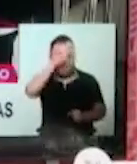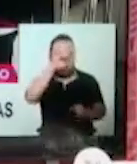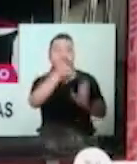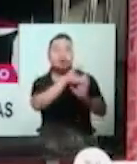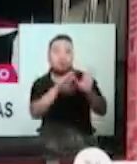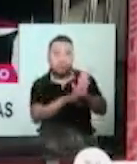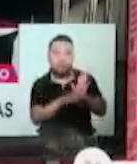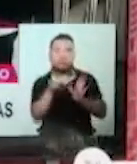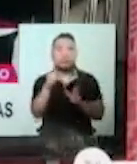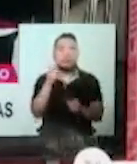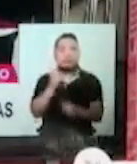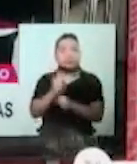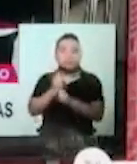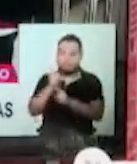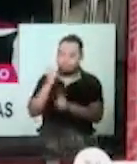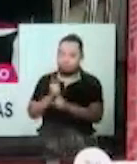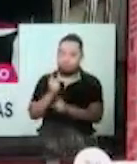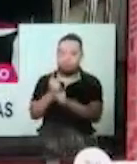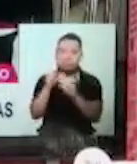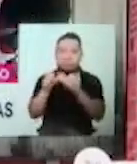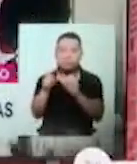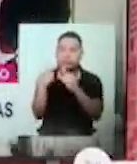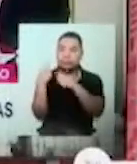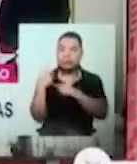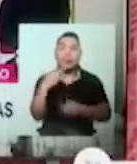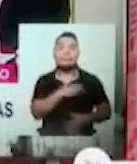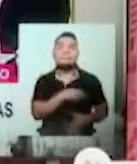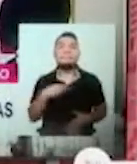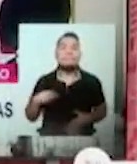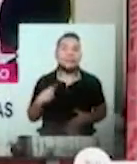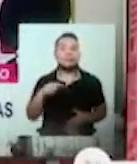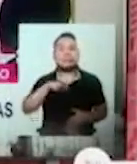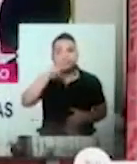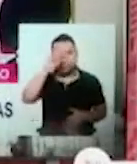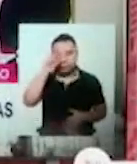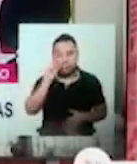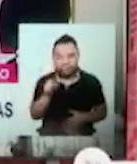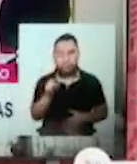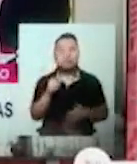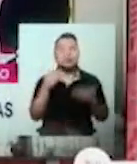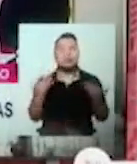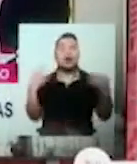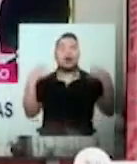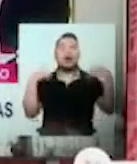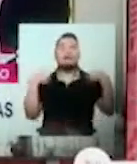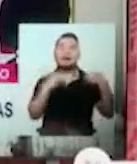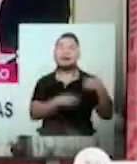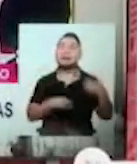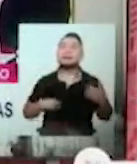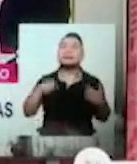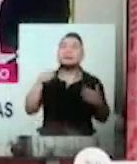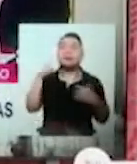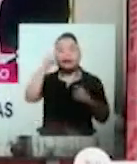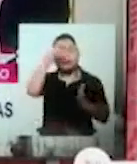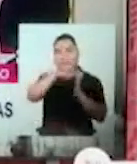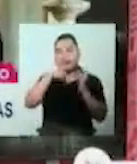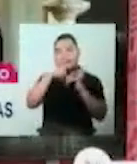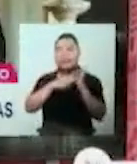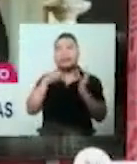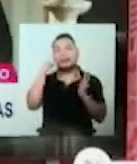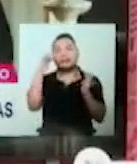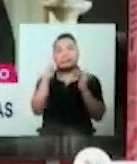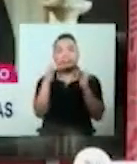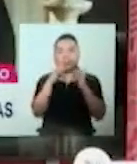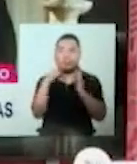en justo derecho, tienen que enfocar. Y en función de lo que su libertad de